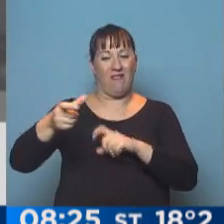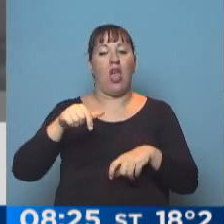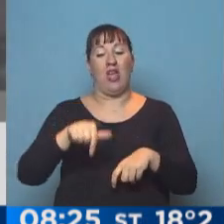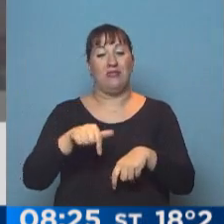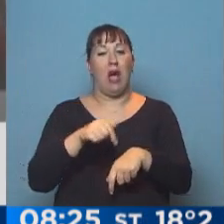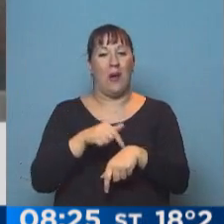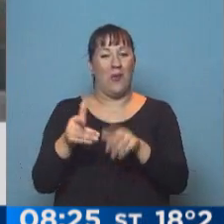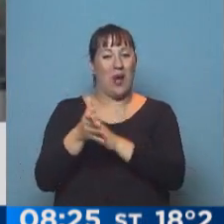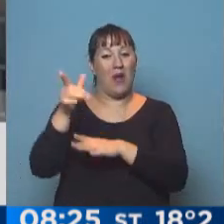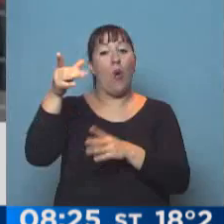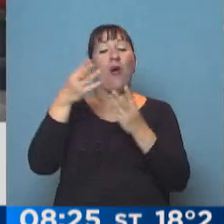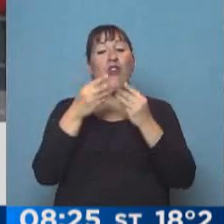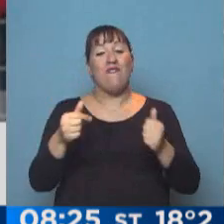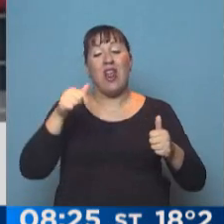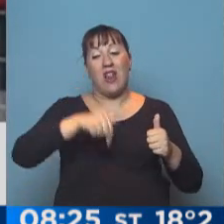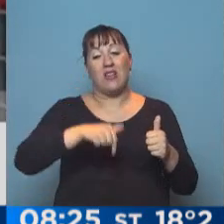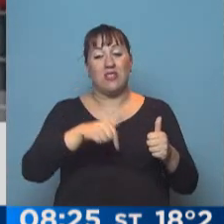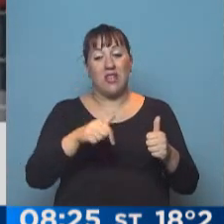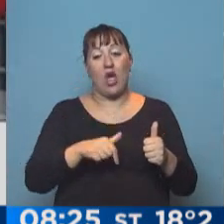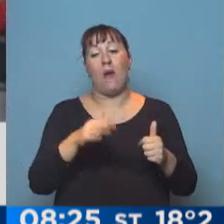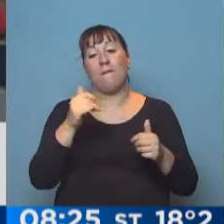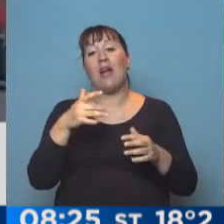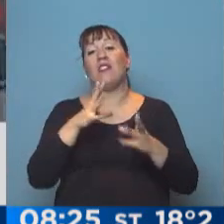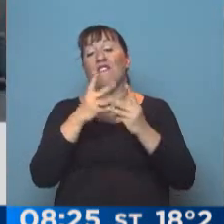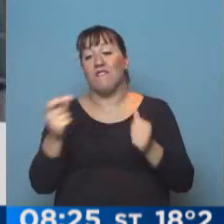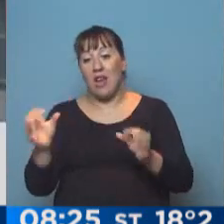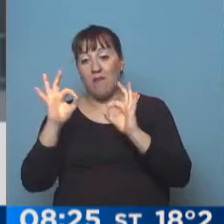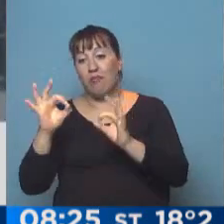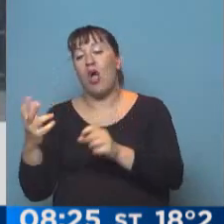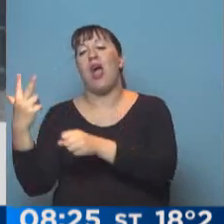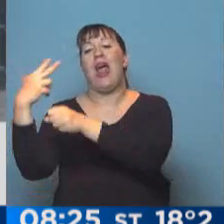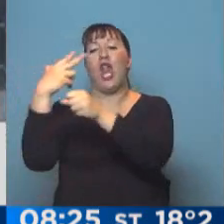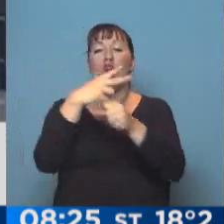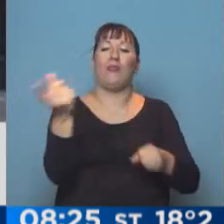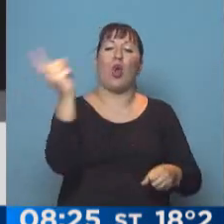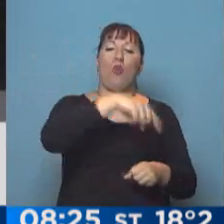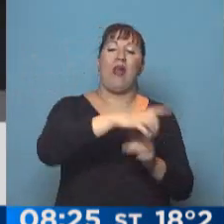antes de que finalice este martes vuelve en helicóptero al vaticano